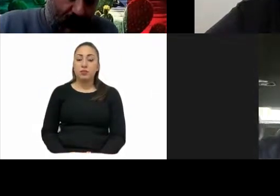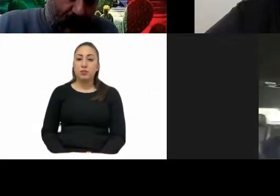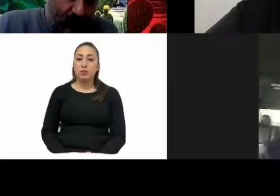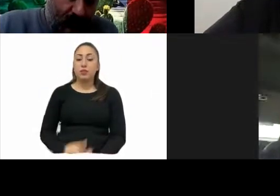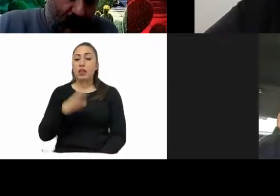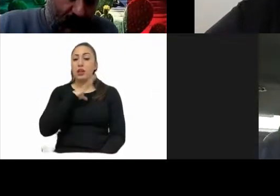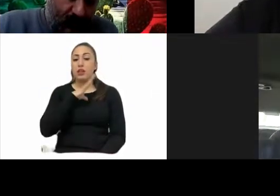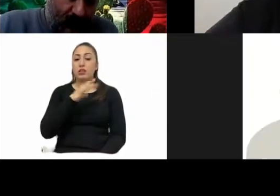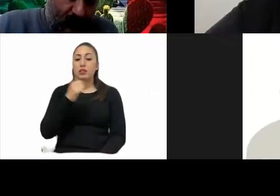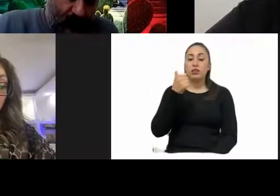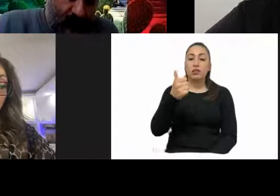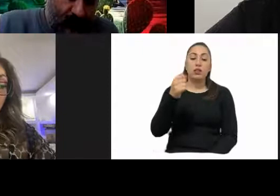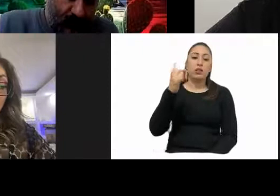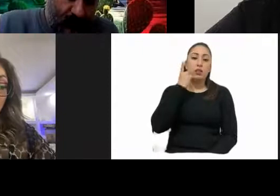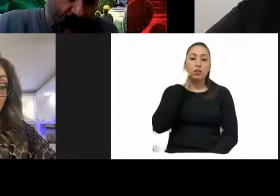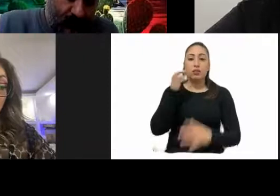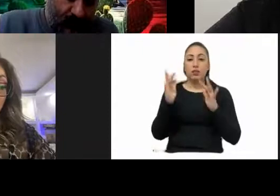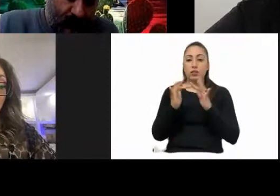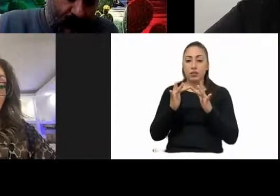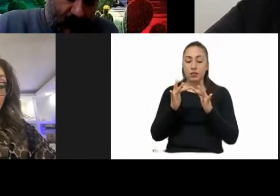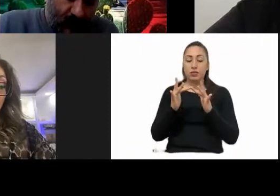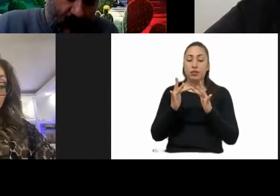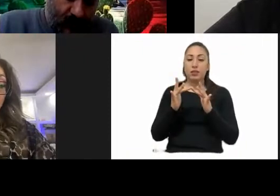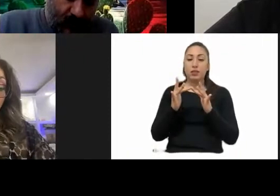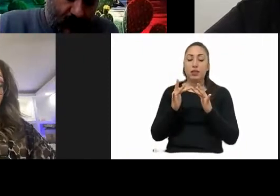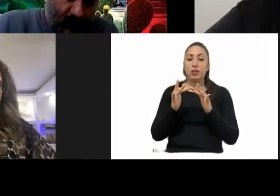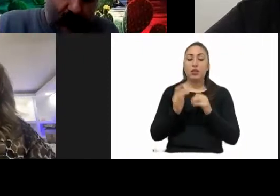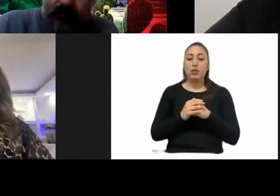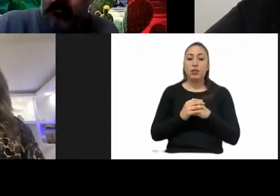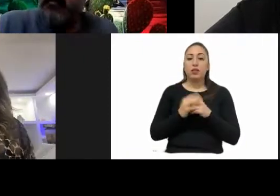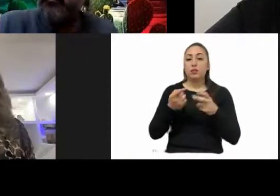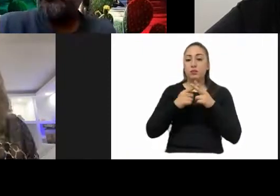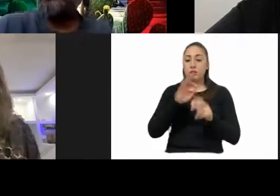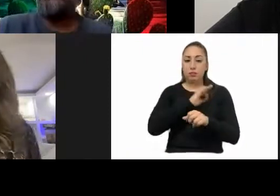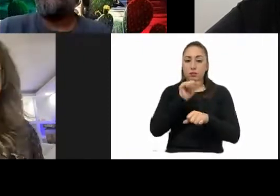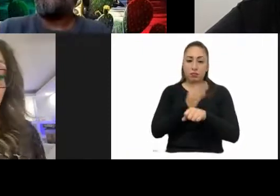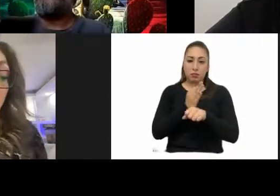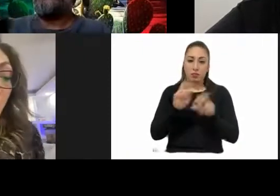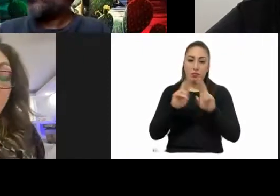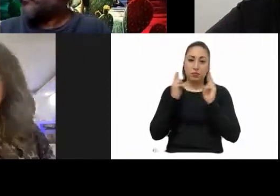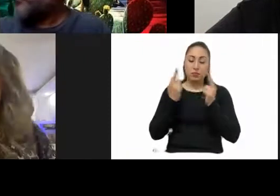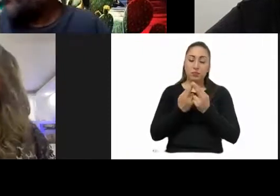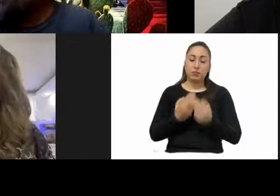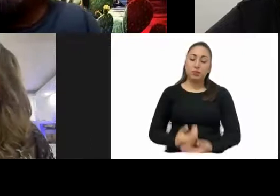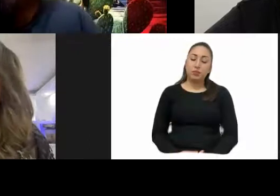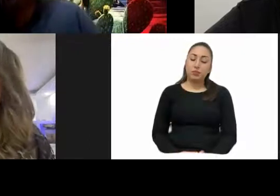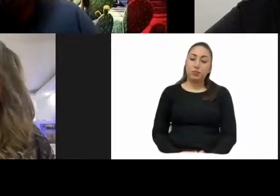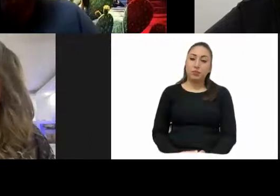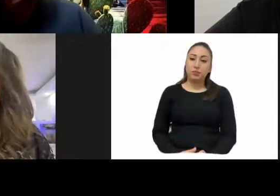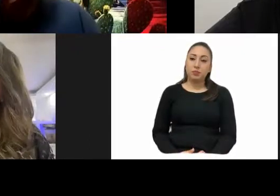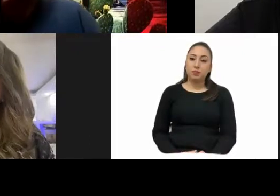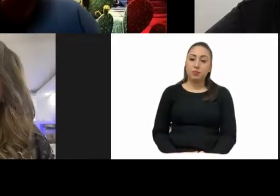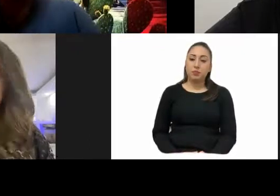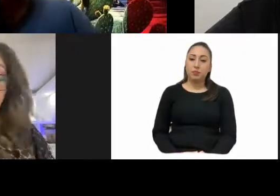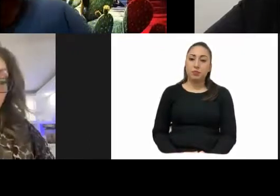diputadas y diputados presentes. Hay cuorum. Presidenta. Gracias